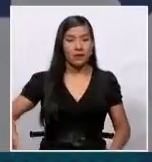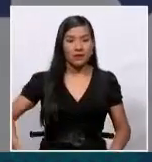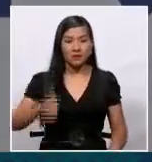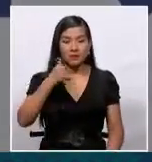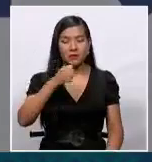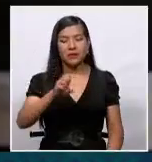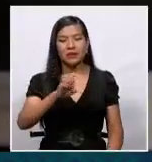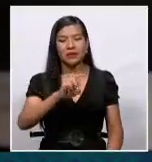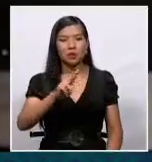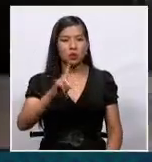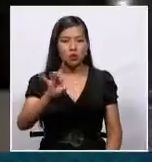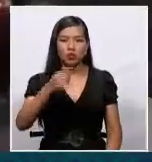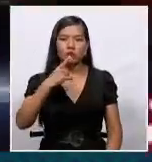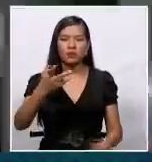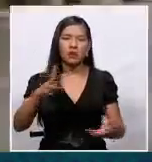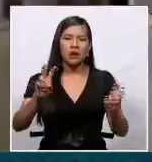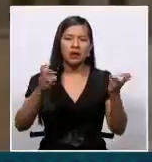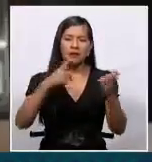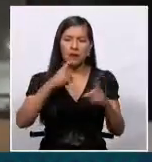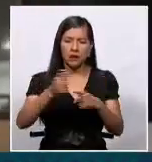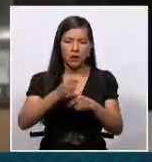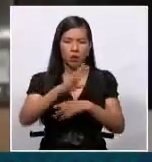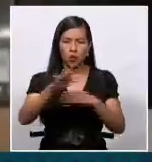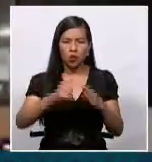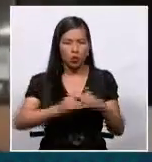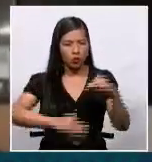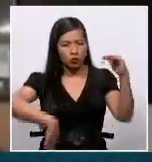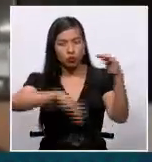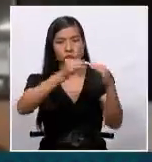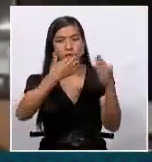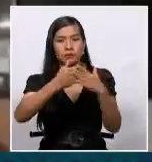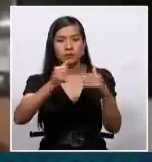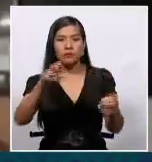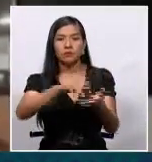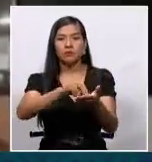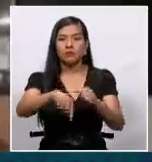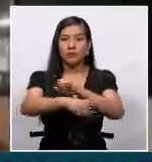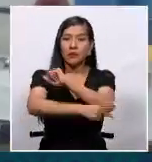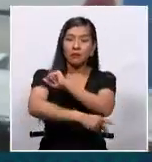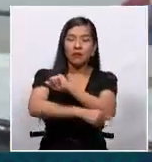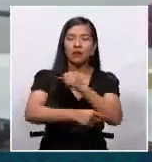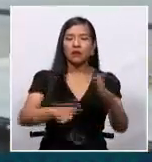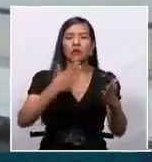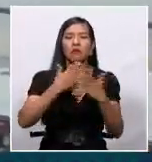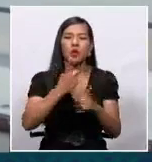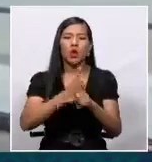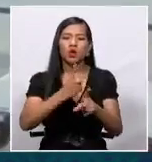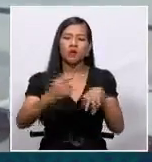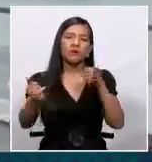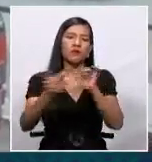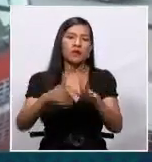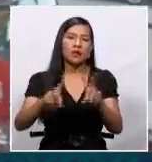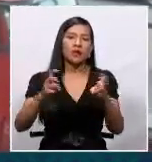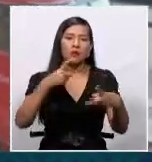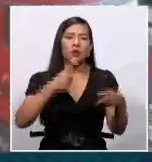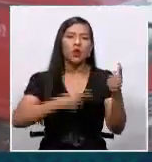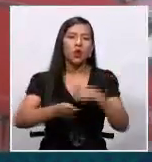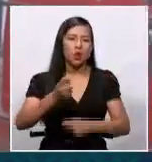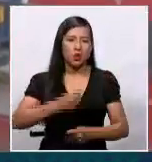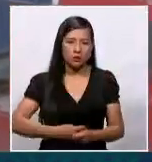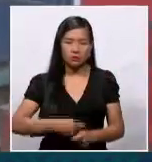Cerrudo, aseguró que la tecnología de punta implementada en el país en el último año ha permitido hacer frente al contrabando, lo que ha permitido superar las